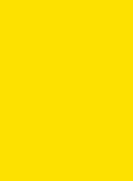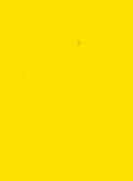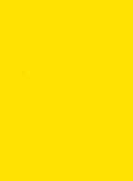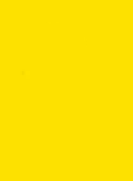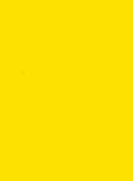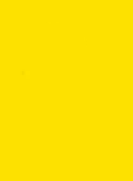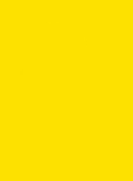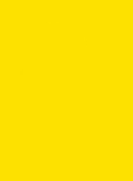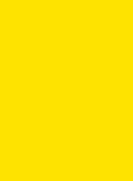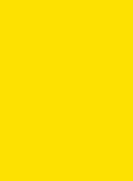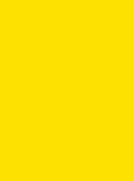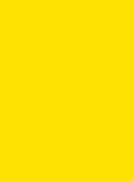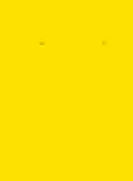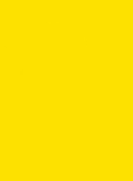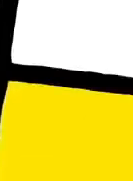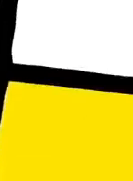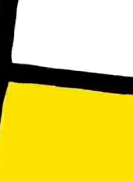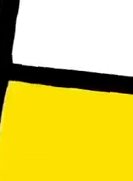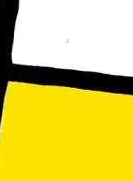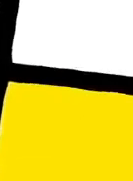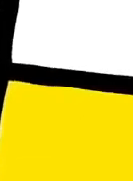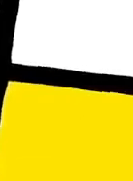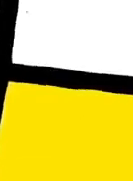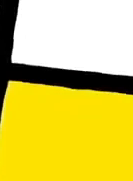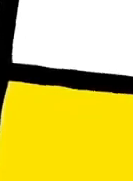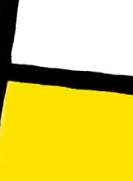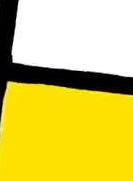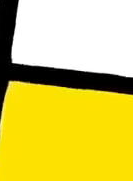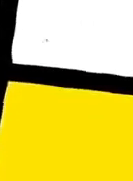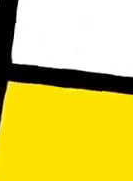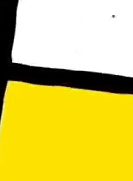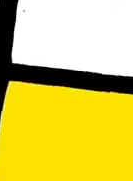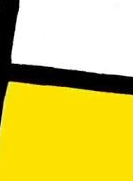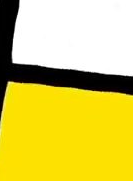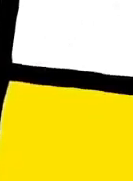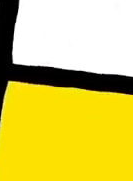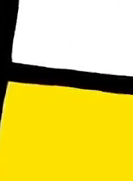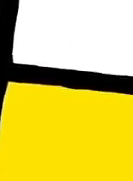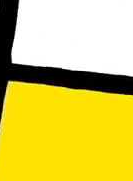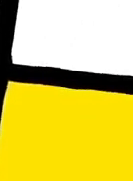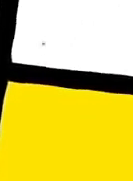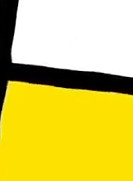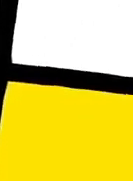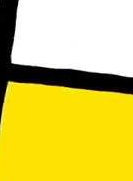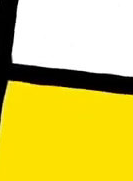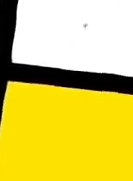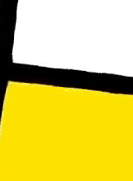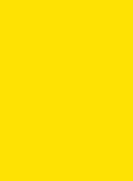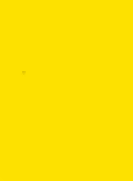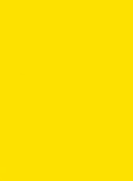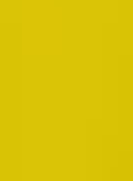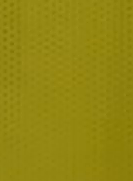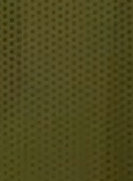RENAP registra que más de 10.000 chapines nacieron un 29 de febrero.